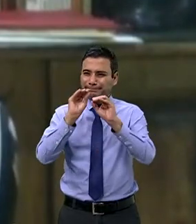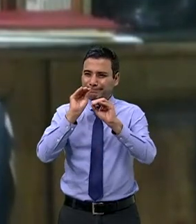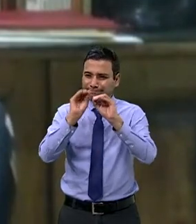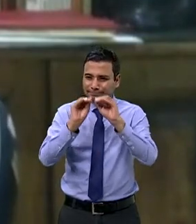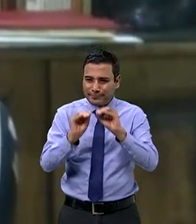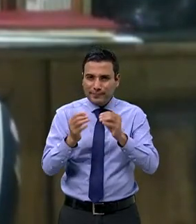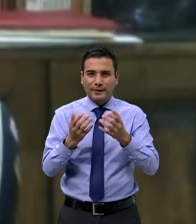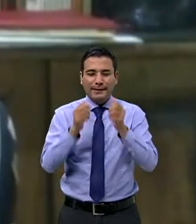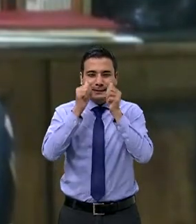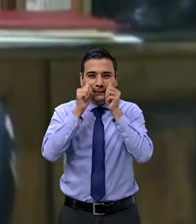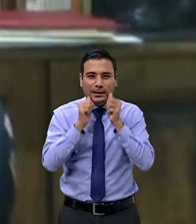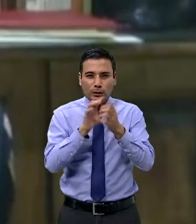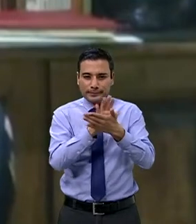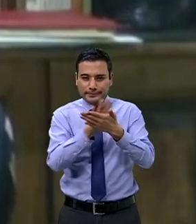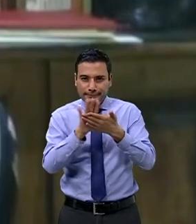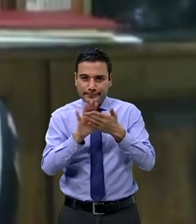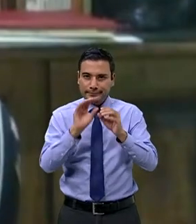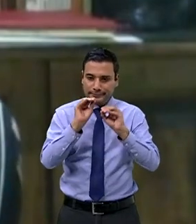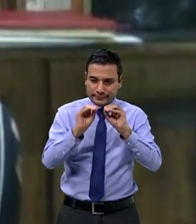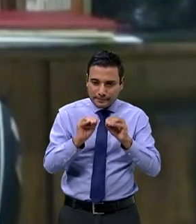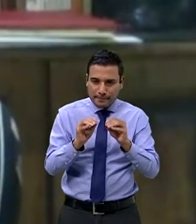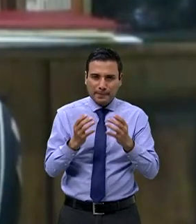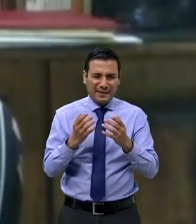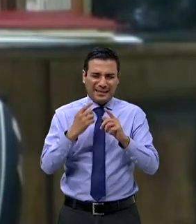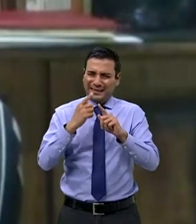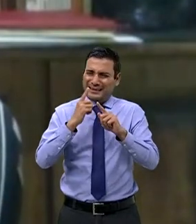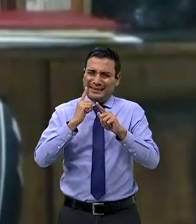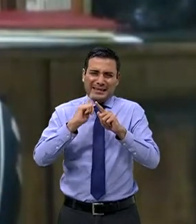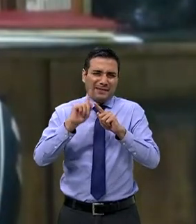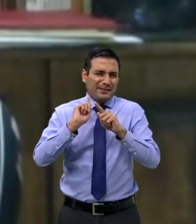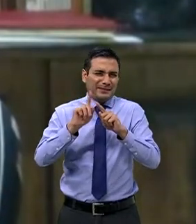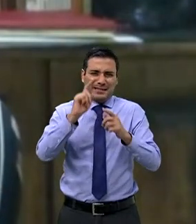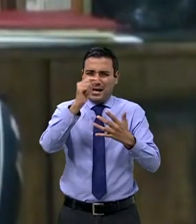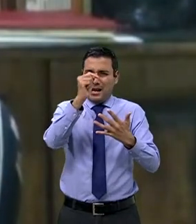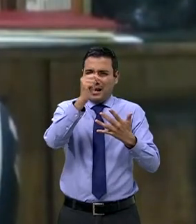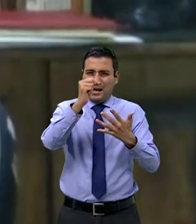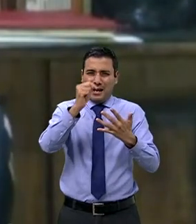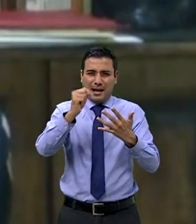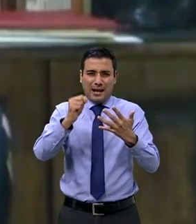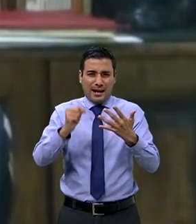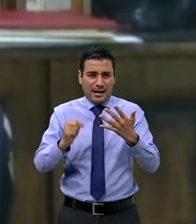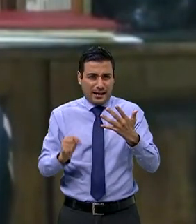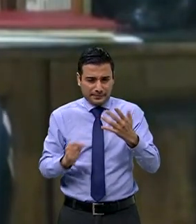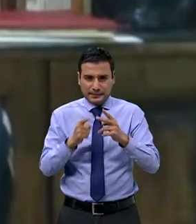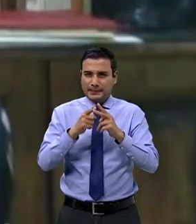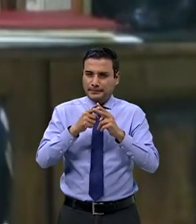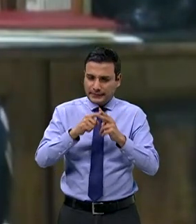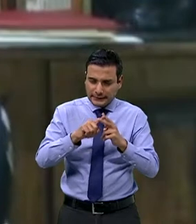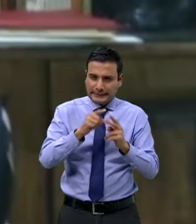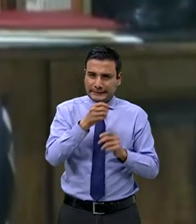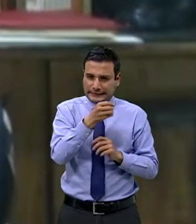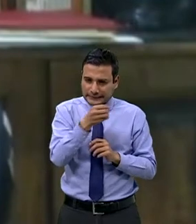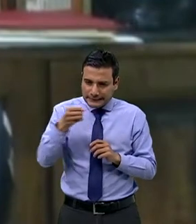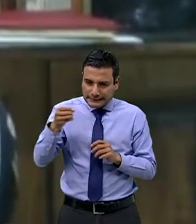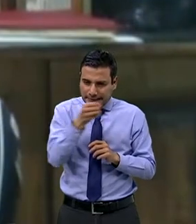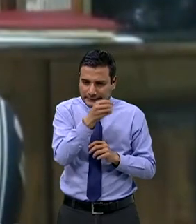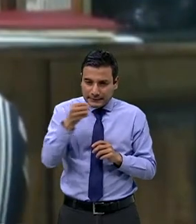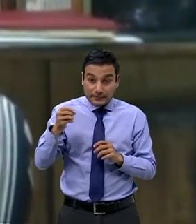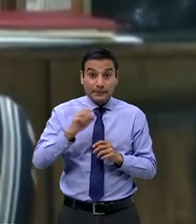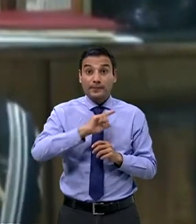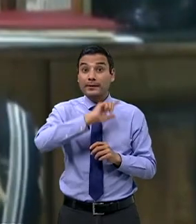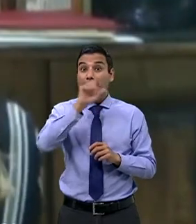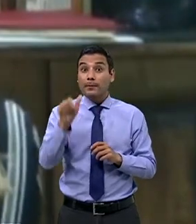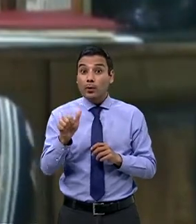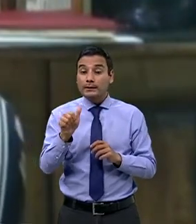braille la impresión y un largo un largo serie de determinaciones justamente para llegar al día que